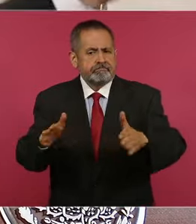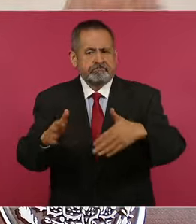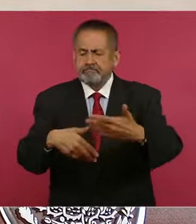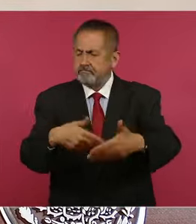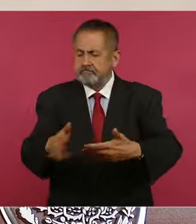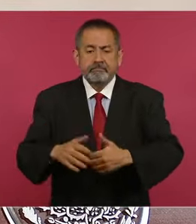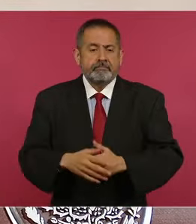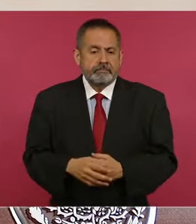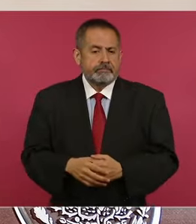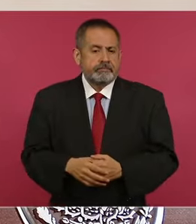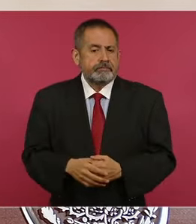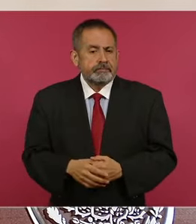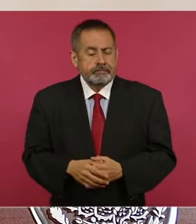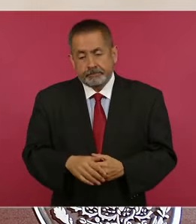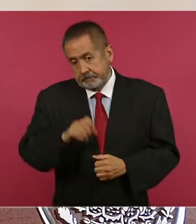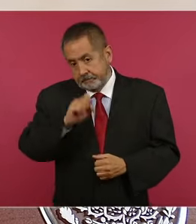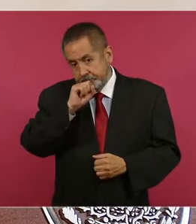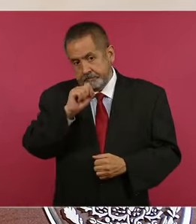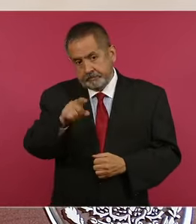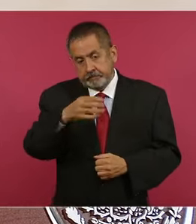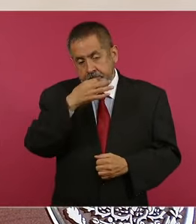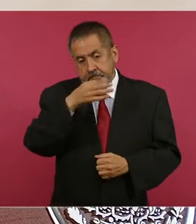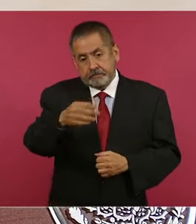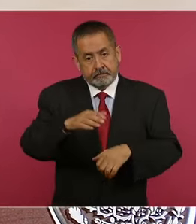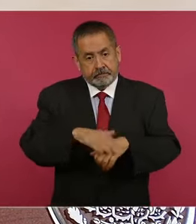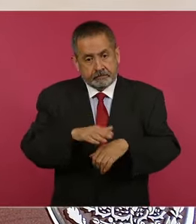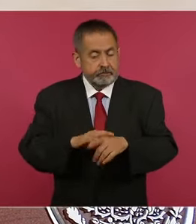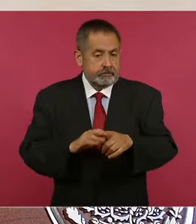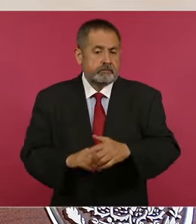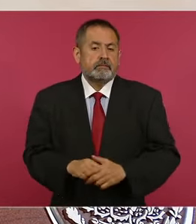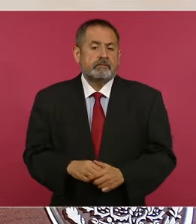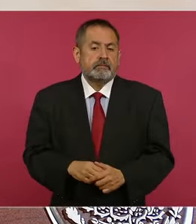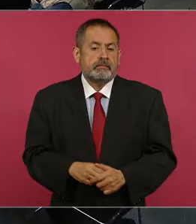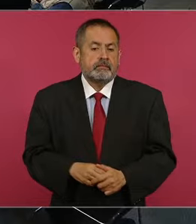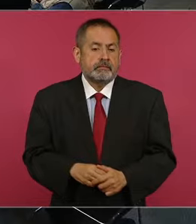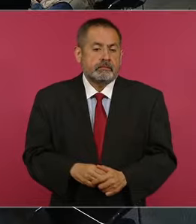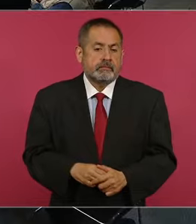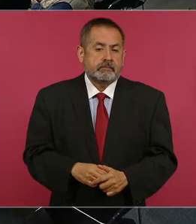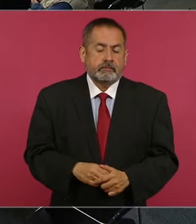También comentar, porque ya se va